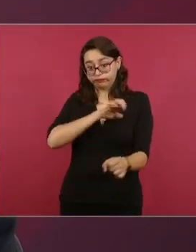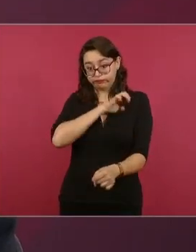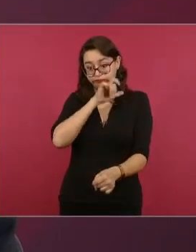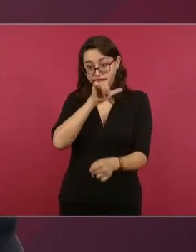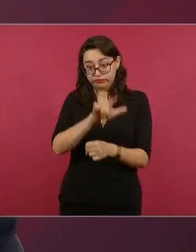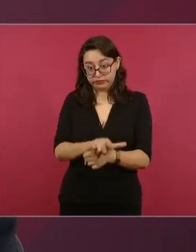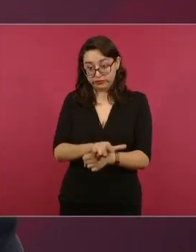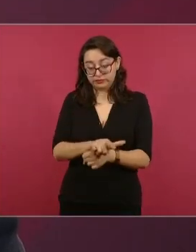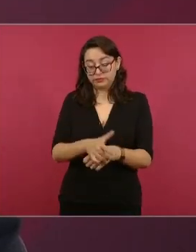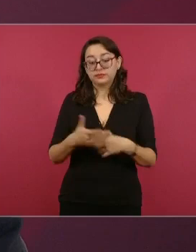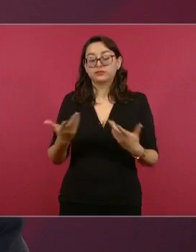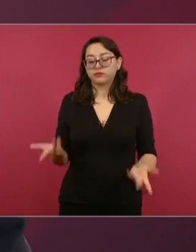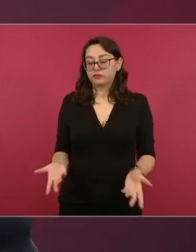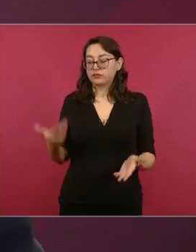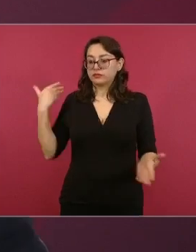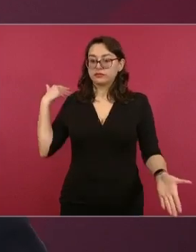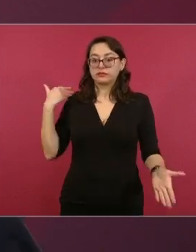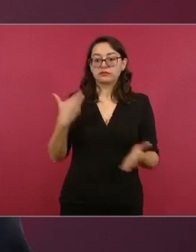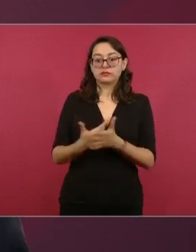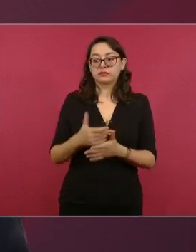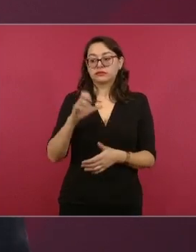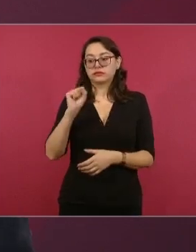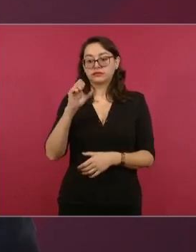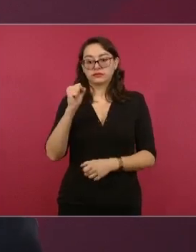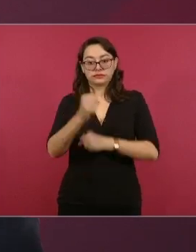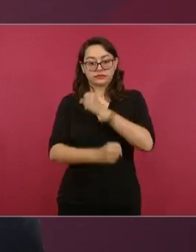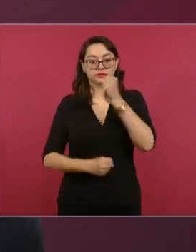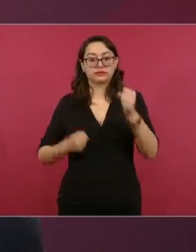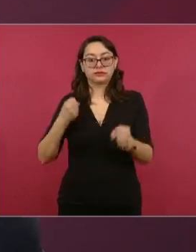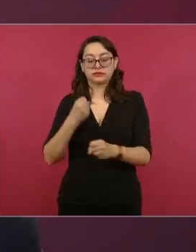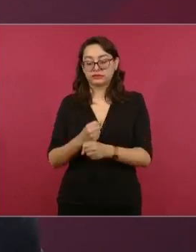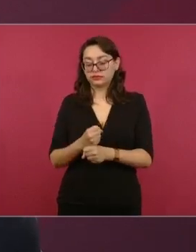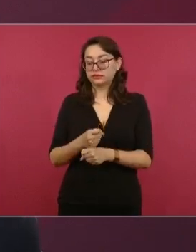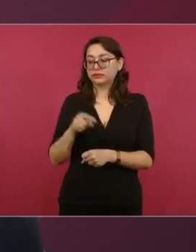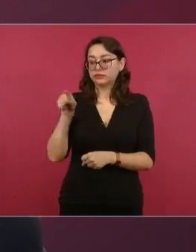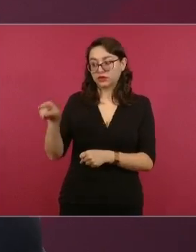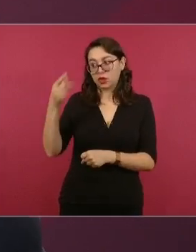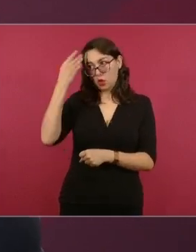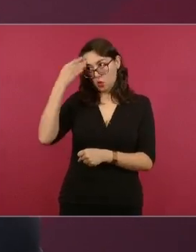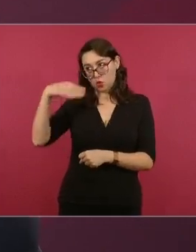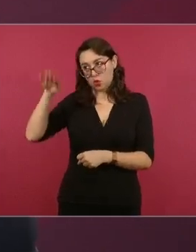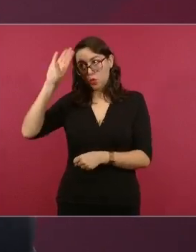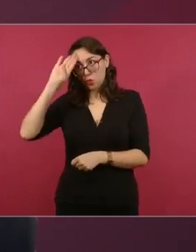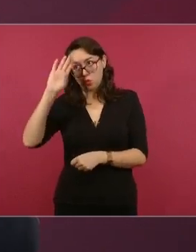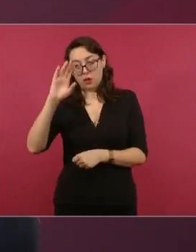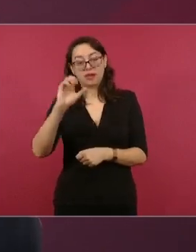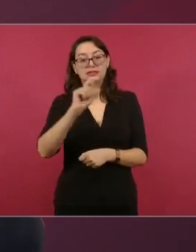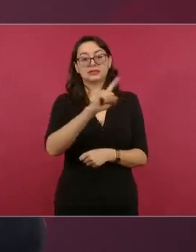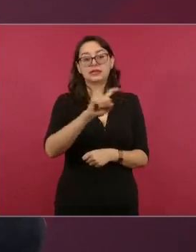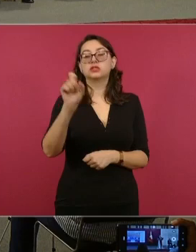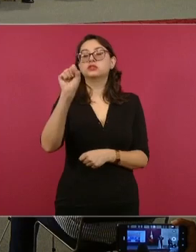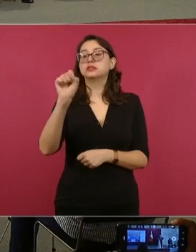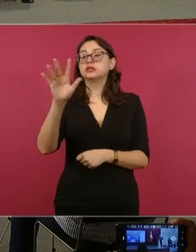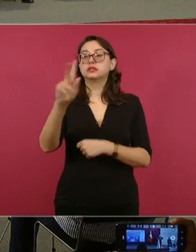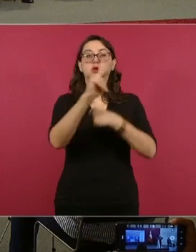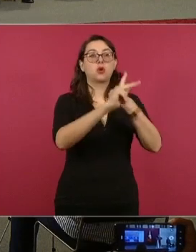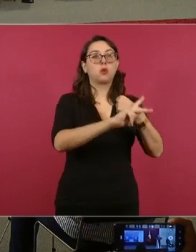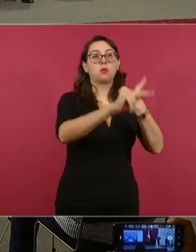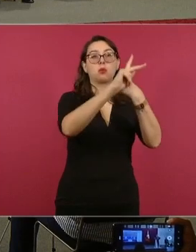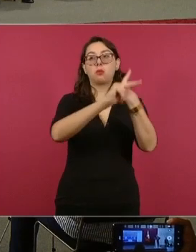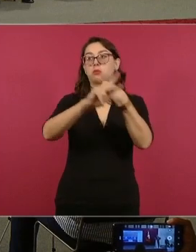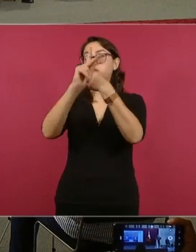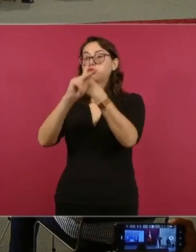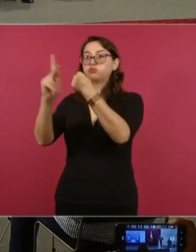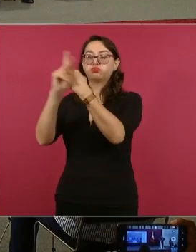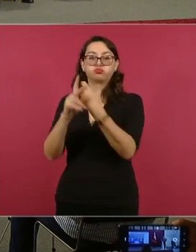estos 60 años de experiencia, ha colaborado con 165 países en todos los continentes del mundo, desde